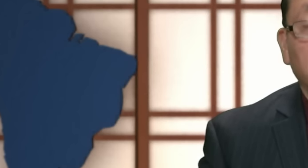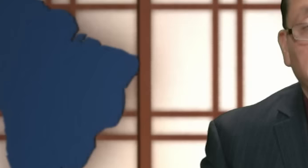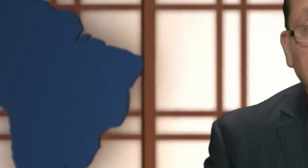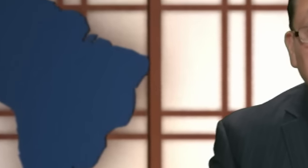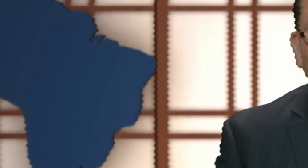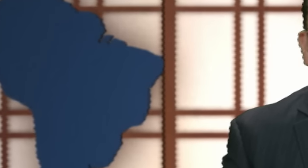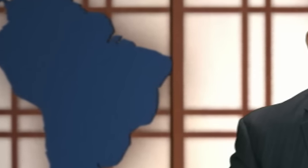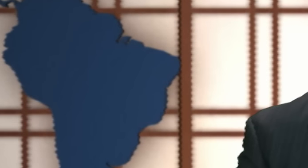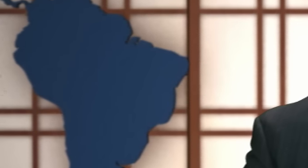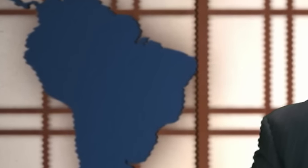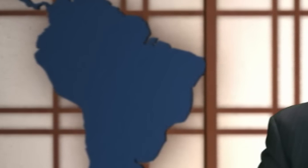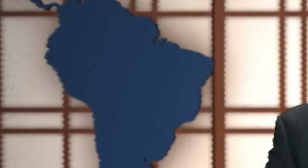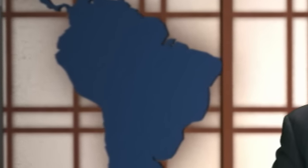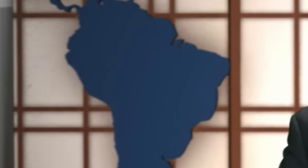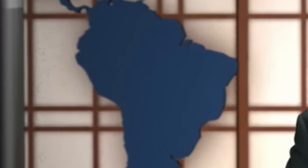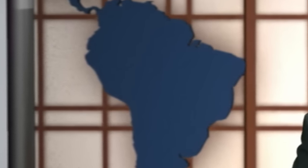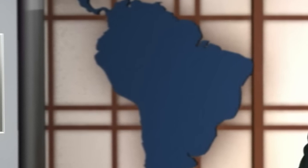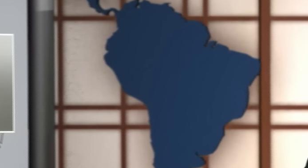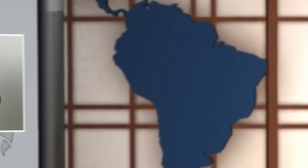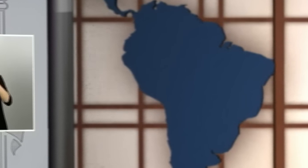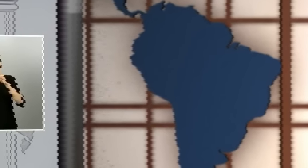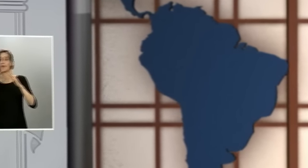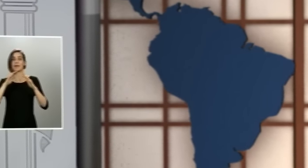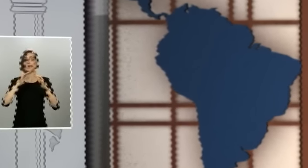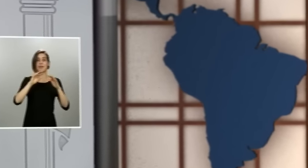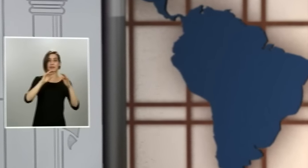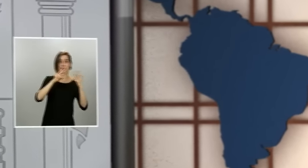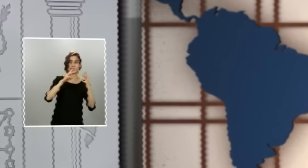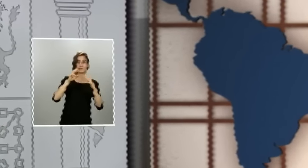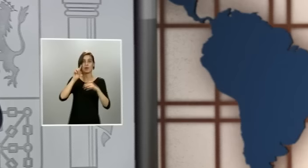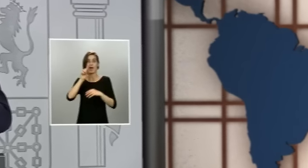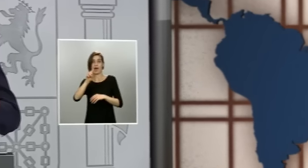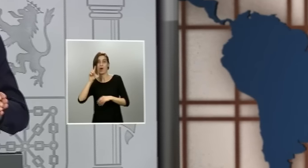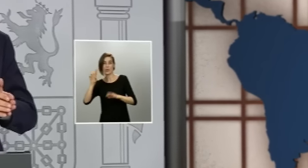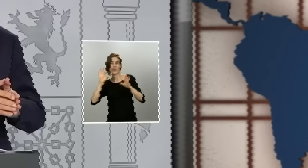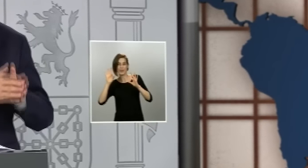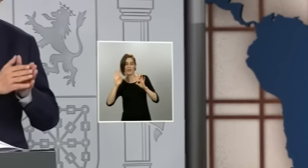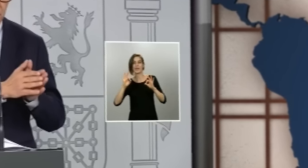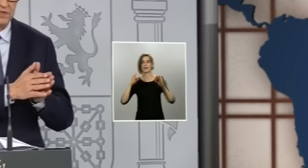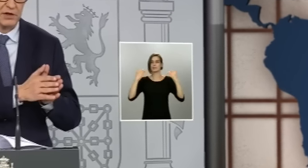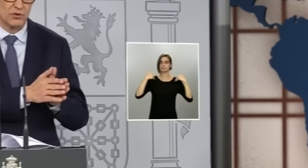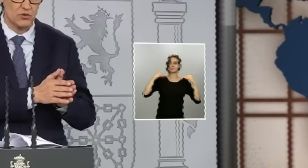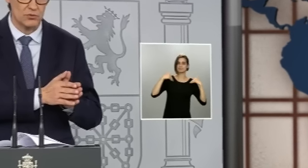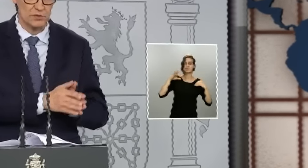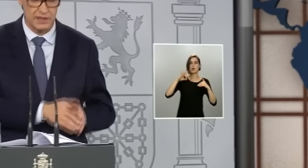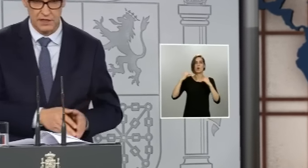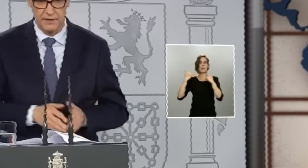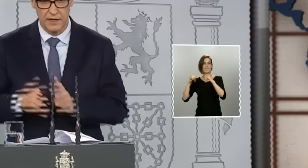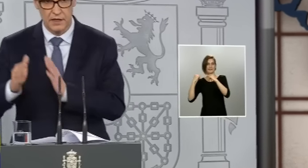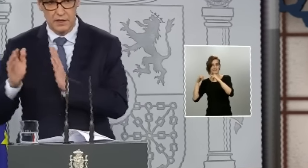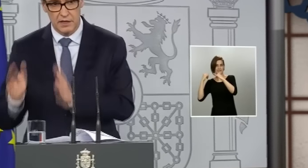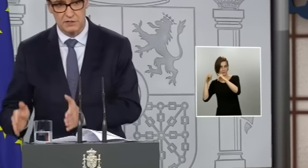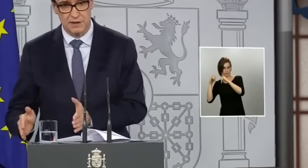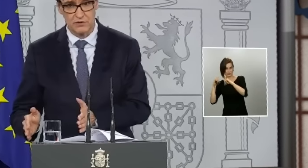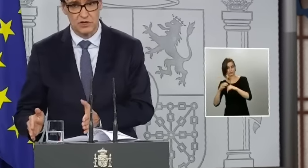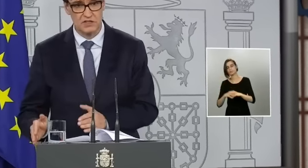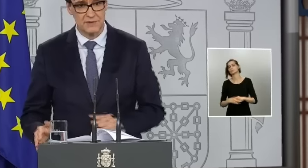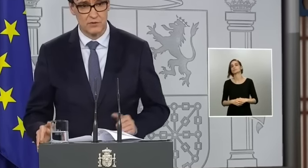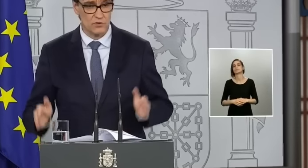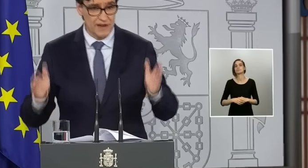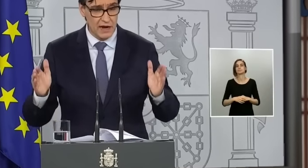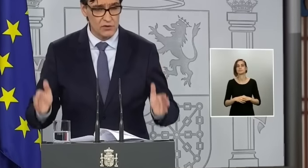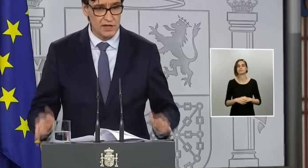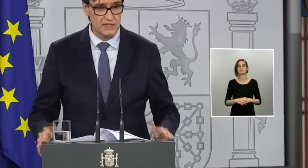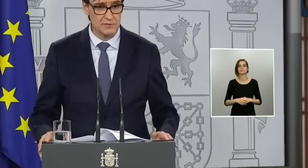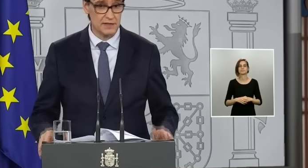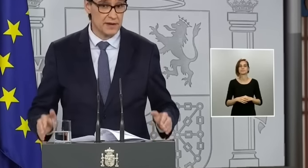o el presidente, ¿verdad?, de la OMS había dicho que pues era una enfermedad, no se veía más que control de China,